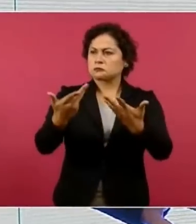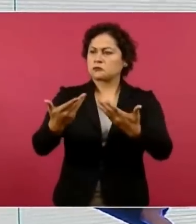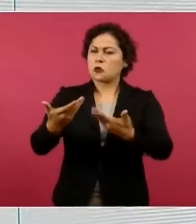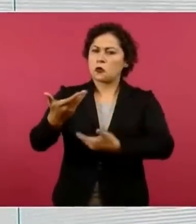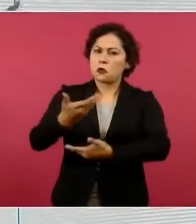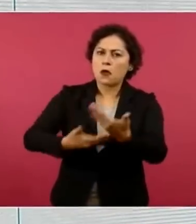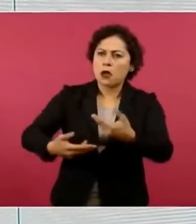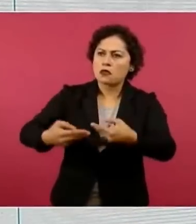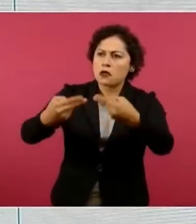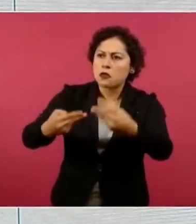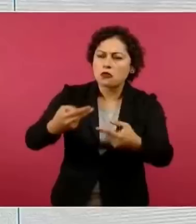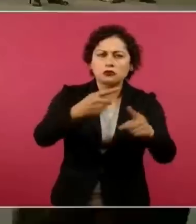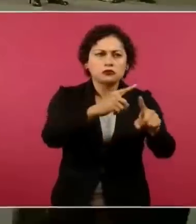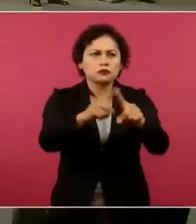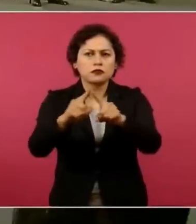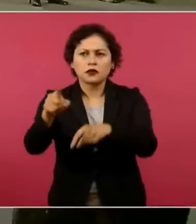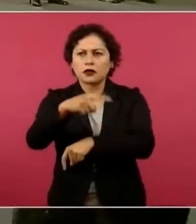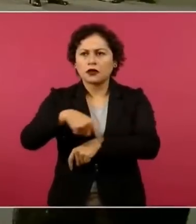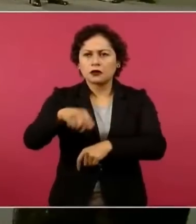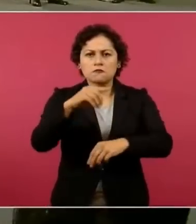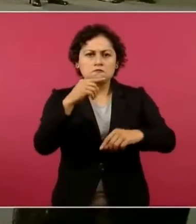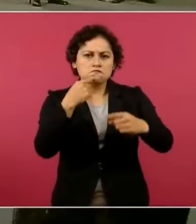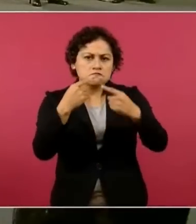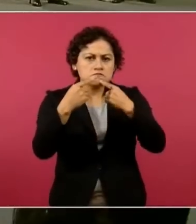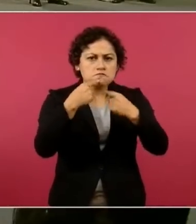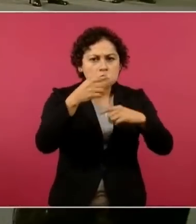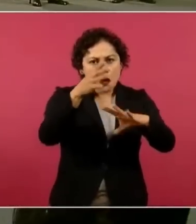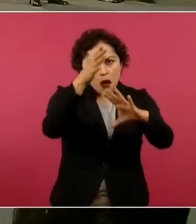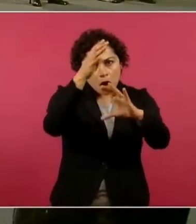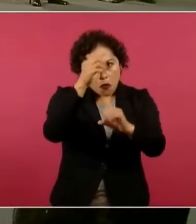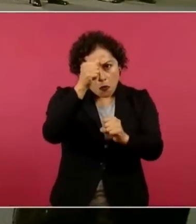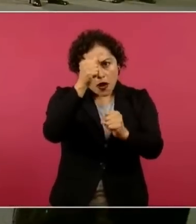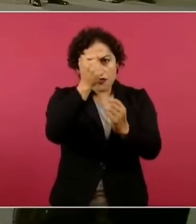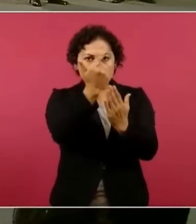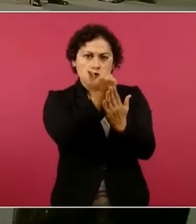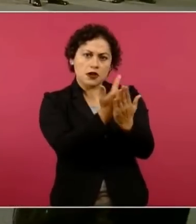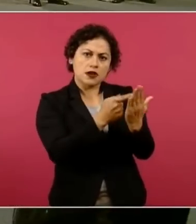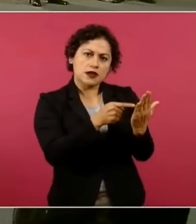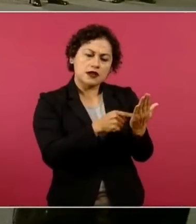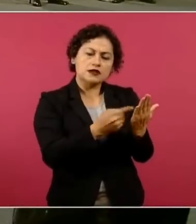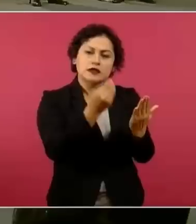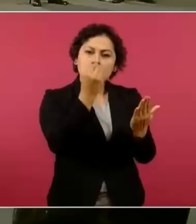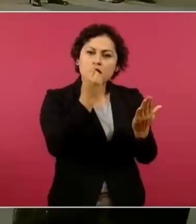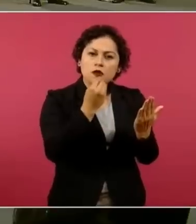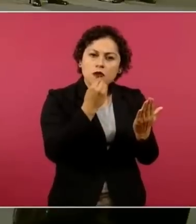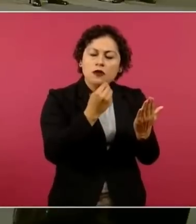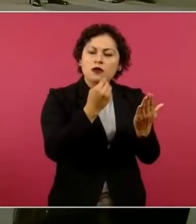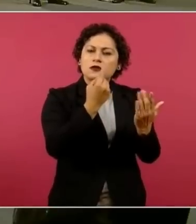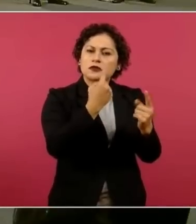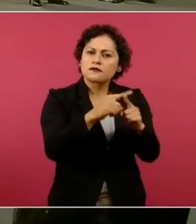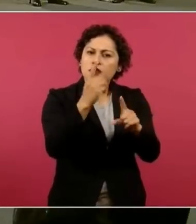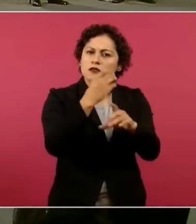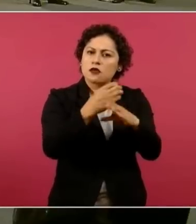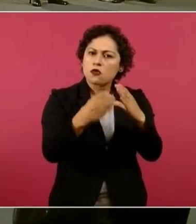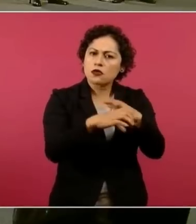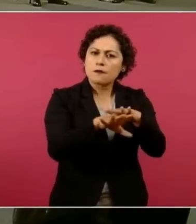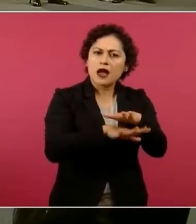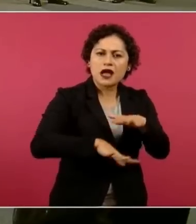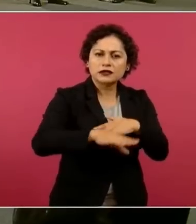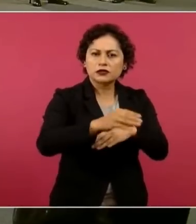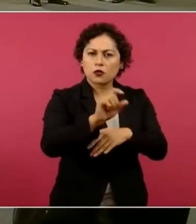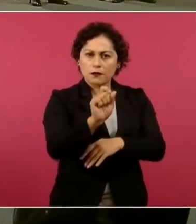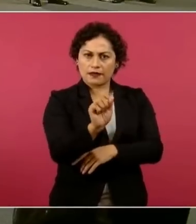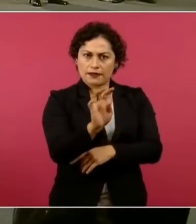comerciantes, definimos una canasta básica de 24 productos, sin imponer nada, se llegó